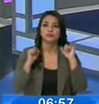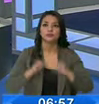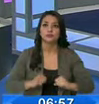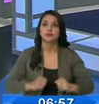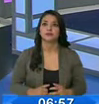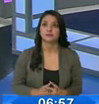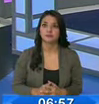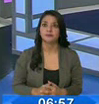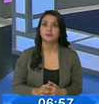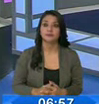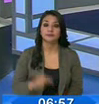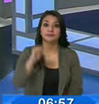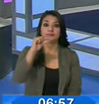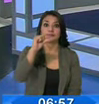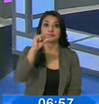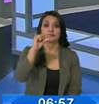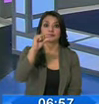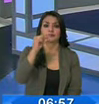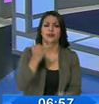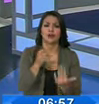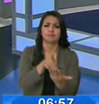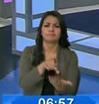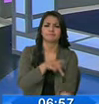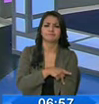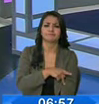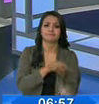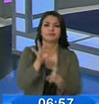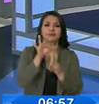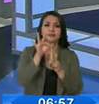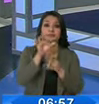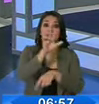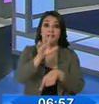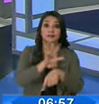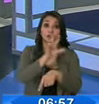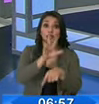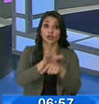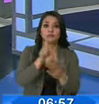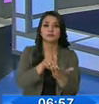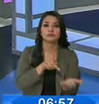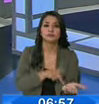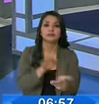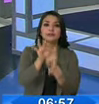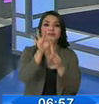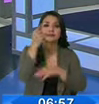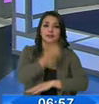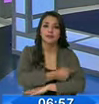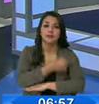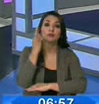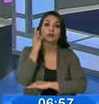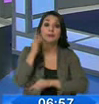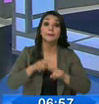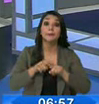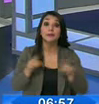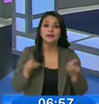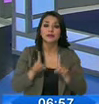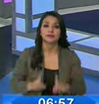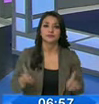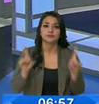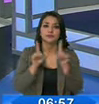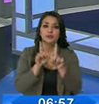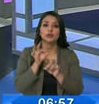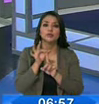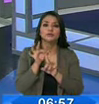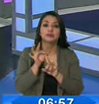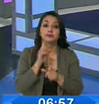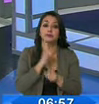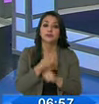también un datito, hoy tendremos un programa muy especial, o sea, las 3 horas serán programas especiales por este Día de la Mujer. Pero un dato que sí nos llena de